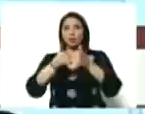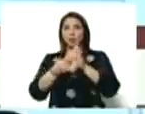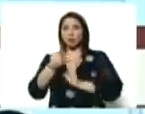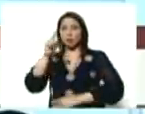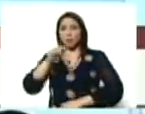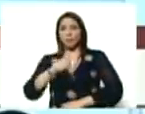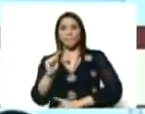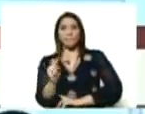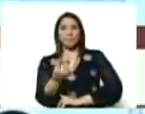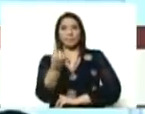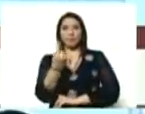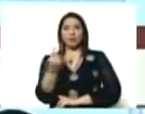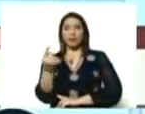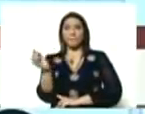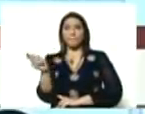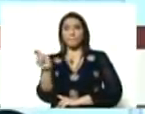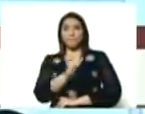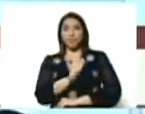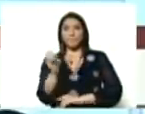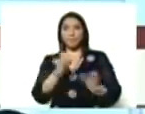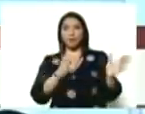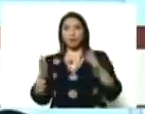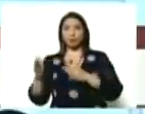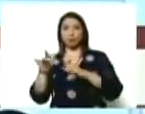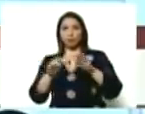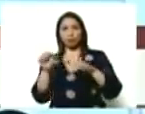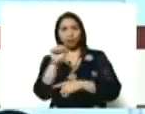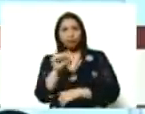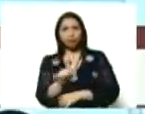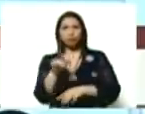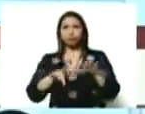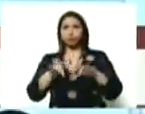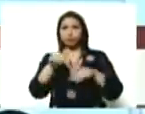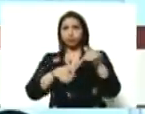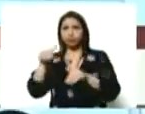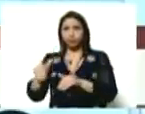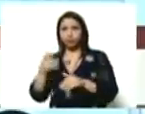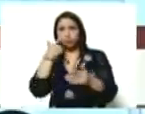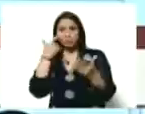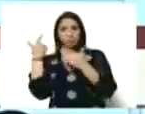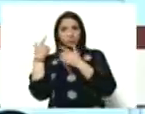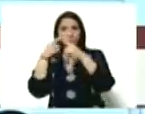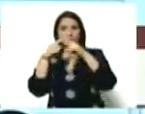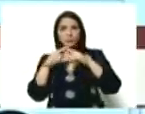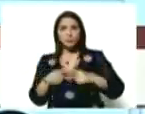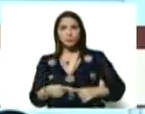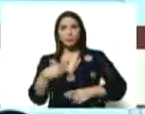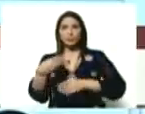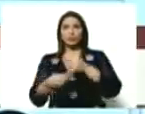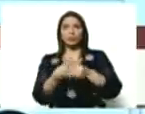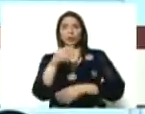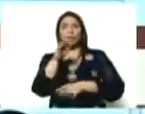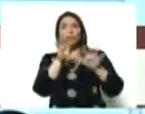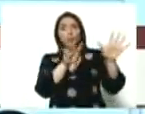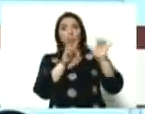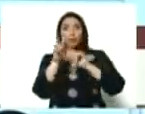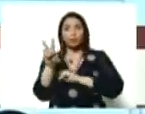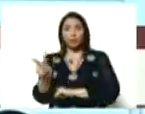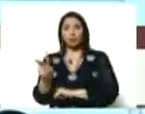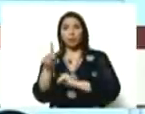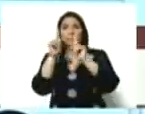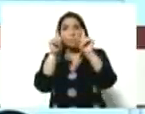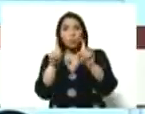versión que teníamos del software de máquina de votación y totalización, realizamos un total de 92 casos de